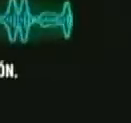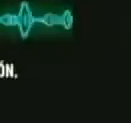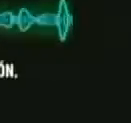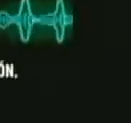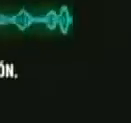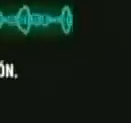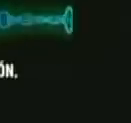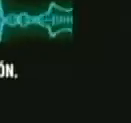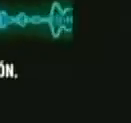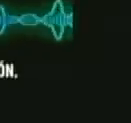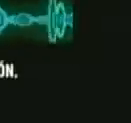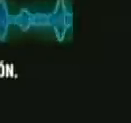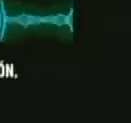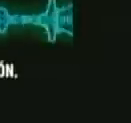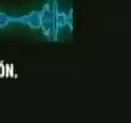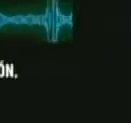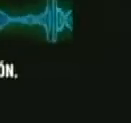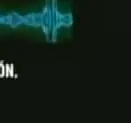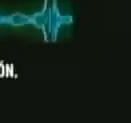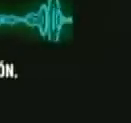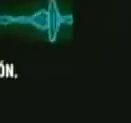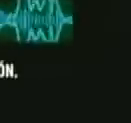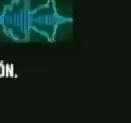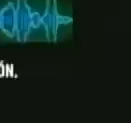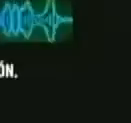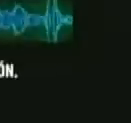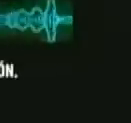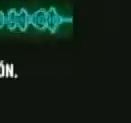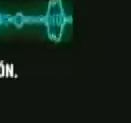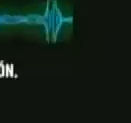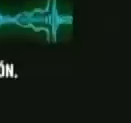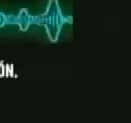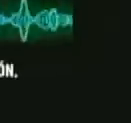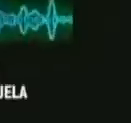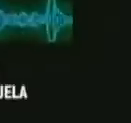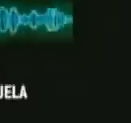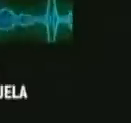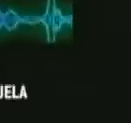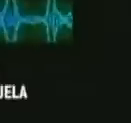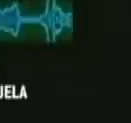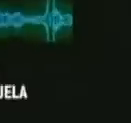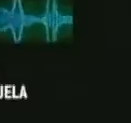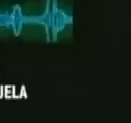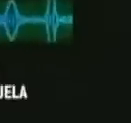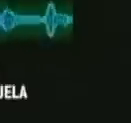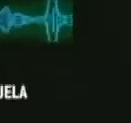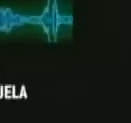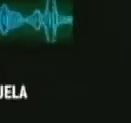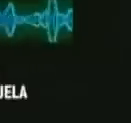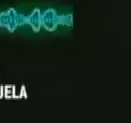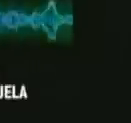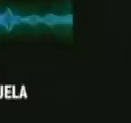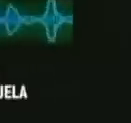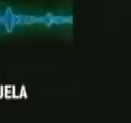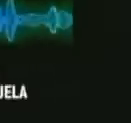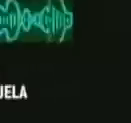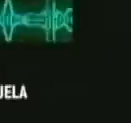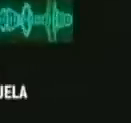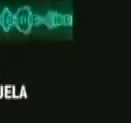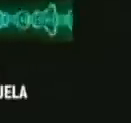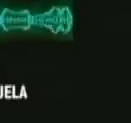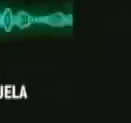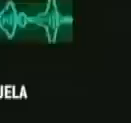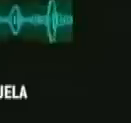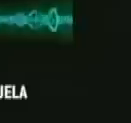que también a ver el proceso. Hay un proceso burocrático entre los